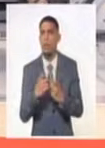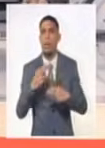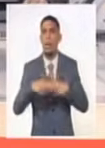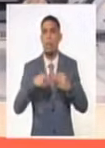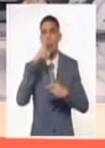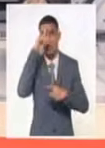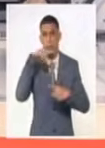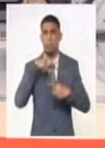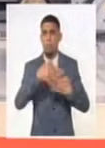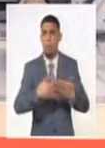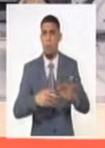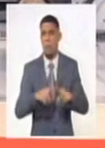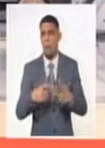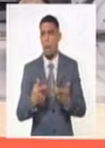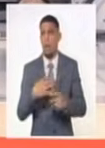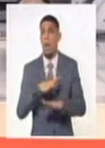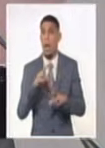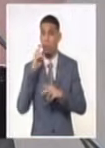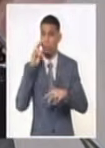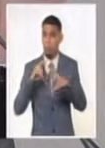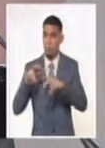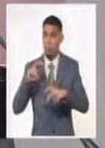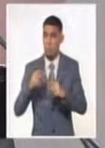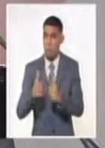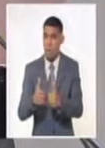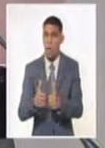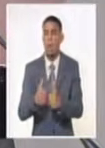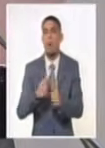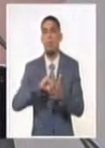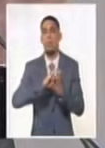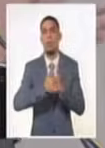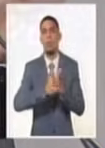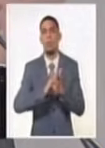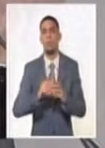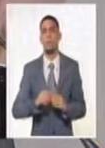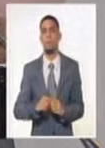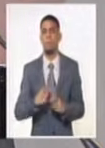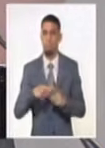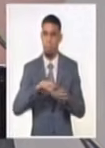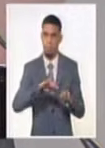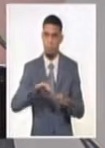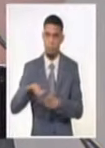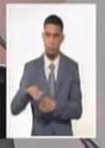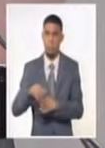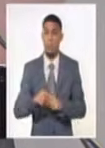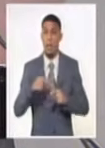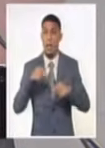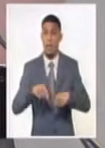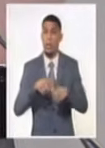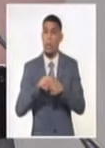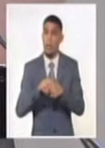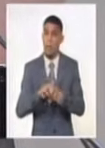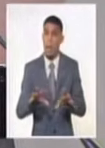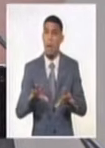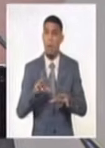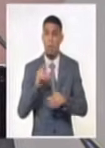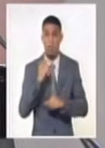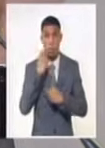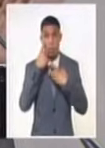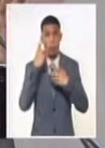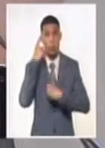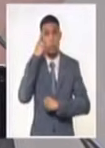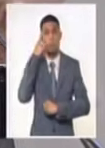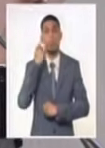¿no? Exactamente. Aquí lo que tenemos que estar claros, porque lo hemos discutido ya varias veces, es que no